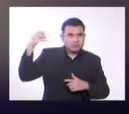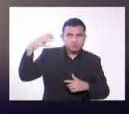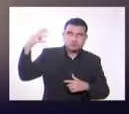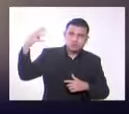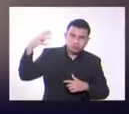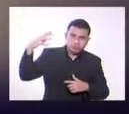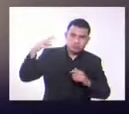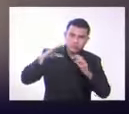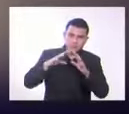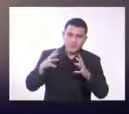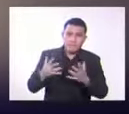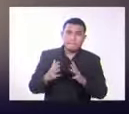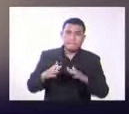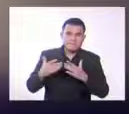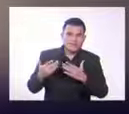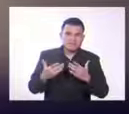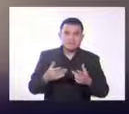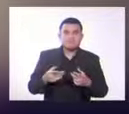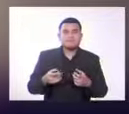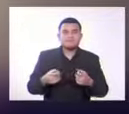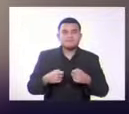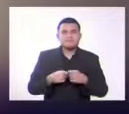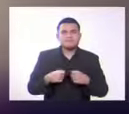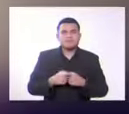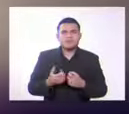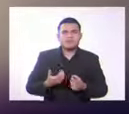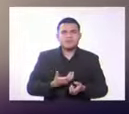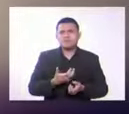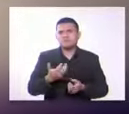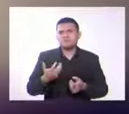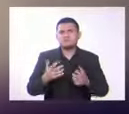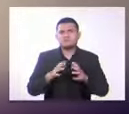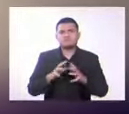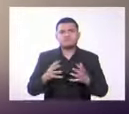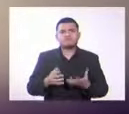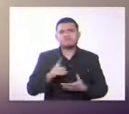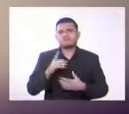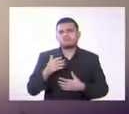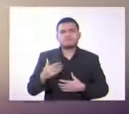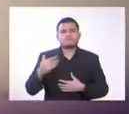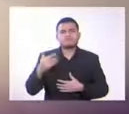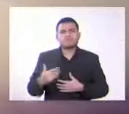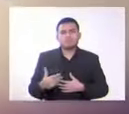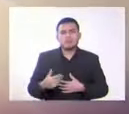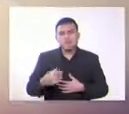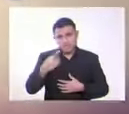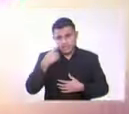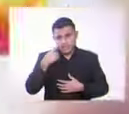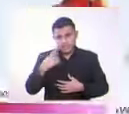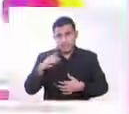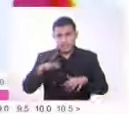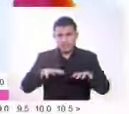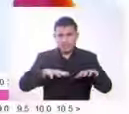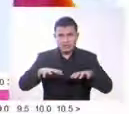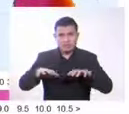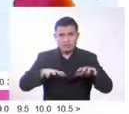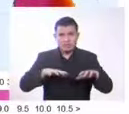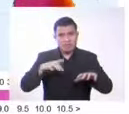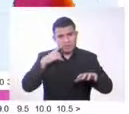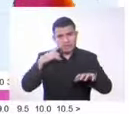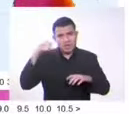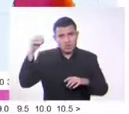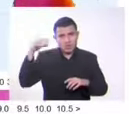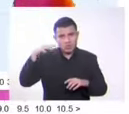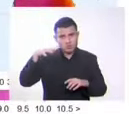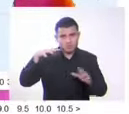como para abastecer a todo el planeta durante un año. Veamos este mapa que muestra la incidencia de la luz solar en